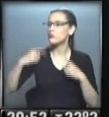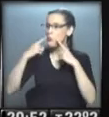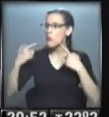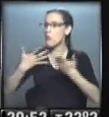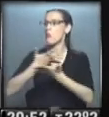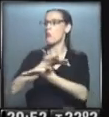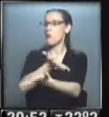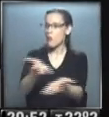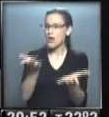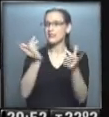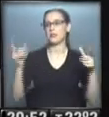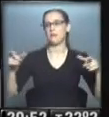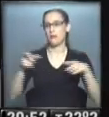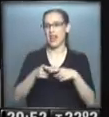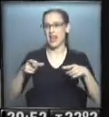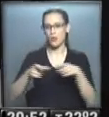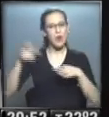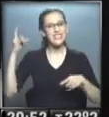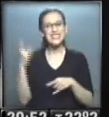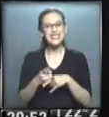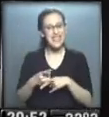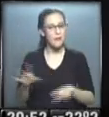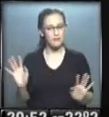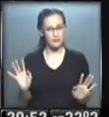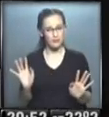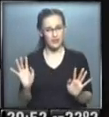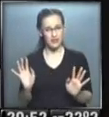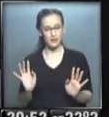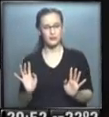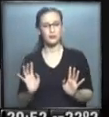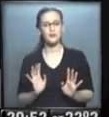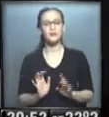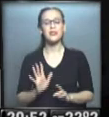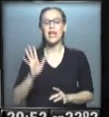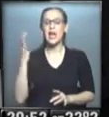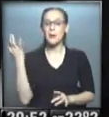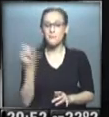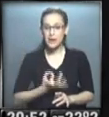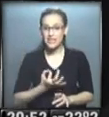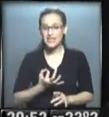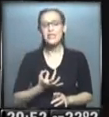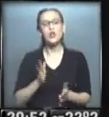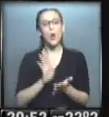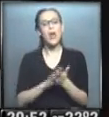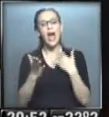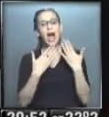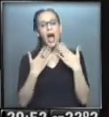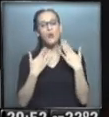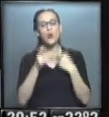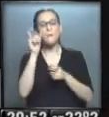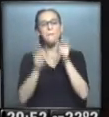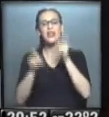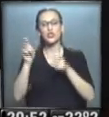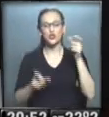exposiciones, películas, mesas redondas y sobre todo la percepción, incluso hablando con la gente, de que